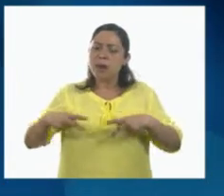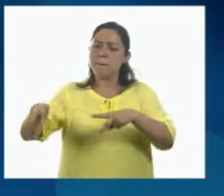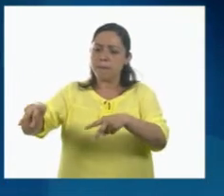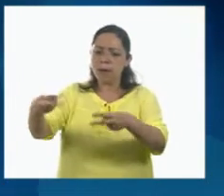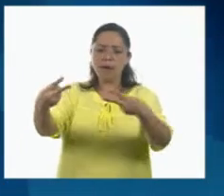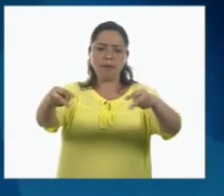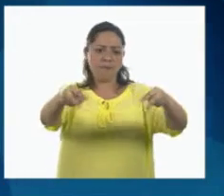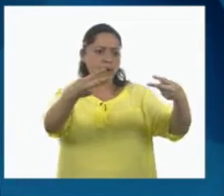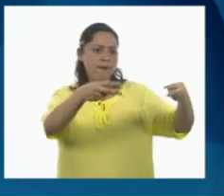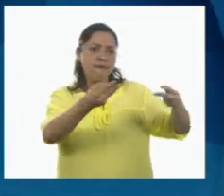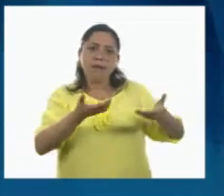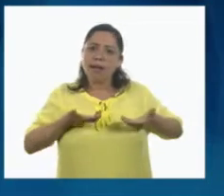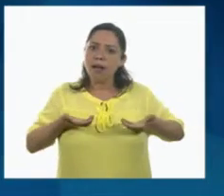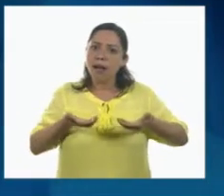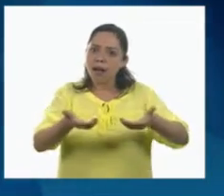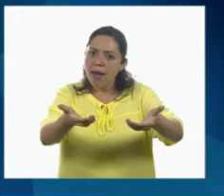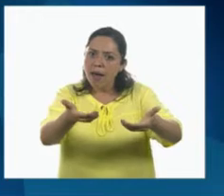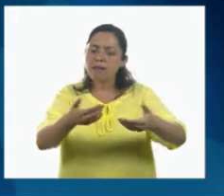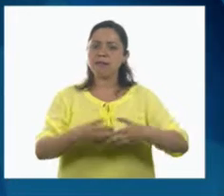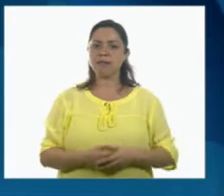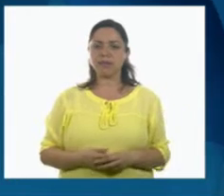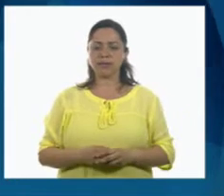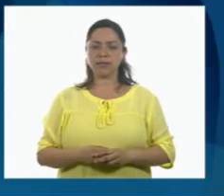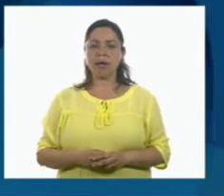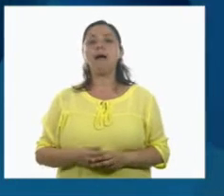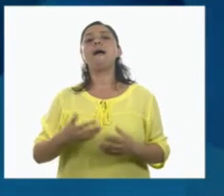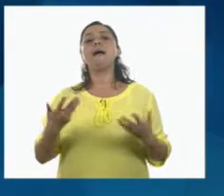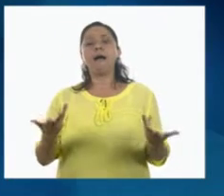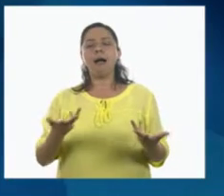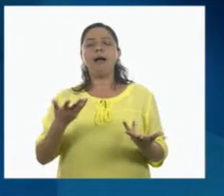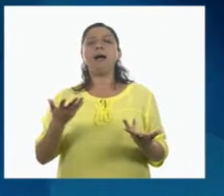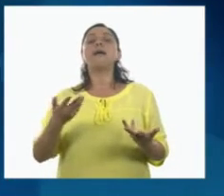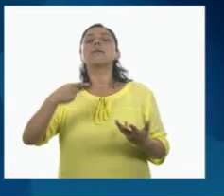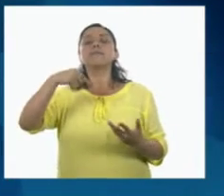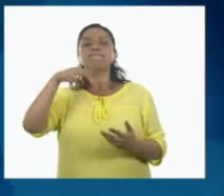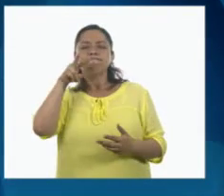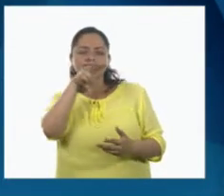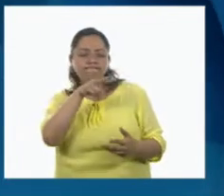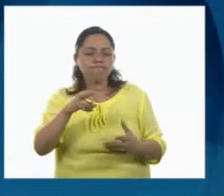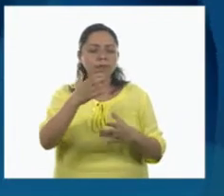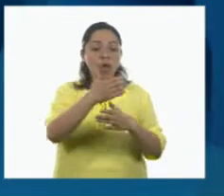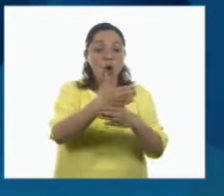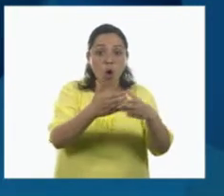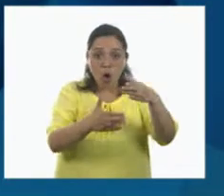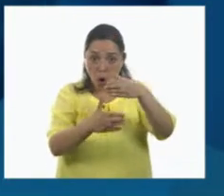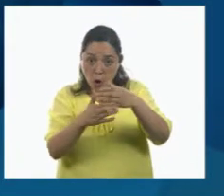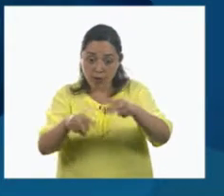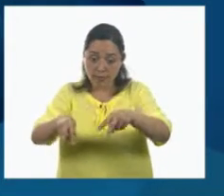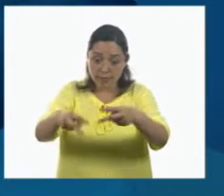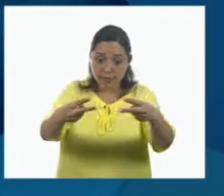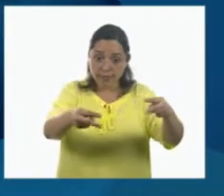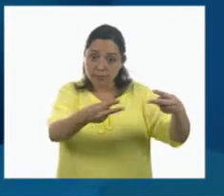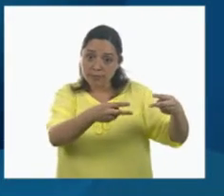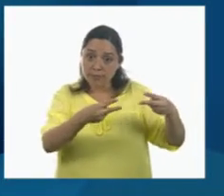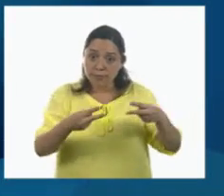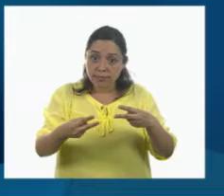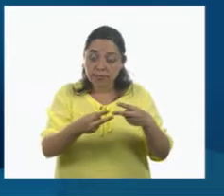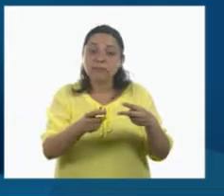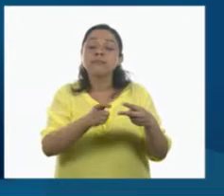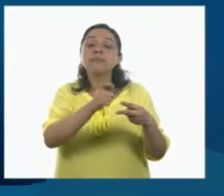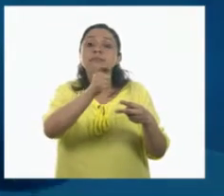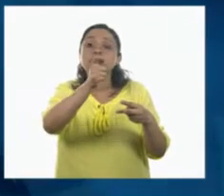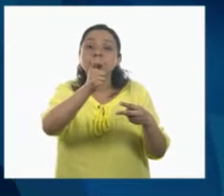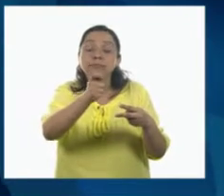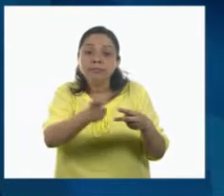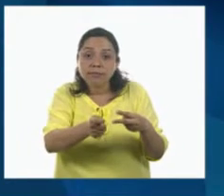productos en la calle. Y si nos damos cuenta, estos productos que se están viendo son los que probablemente